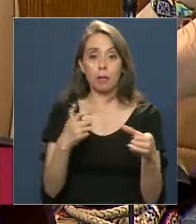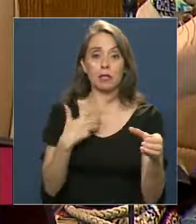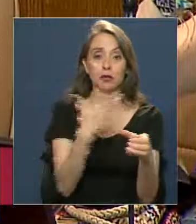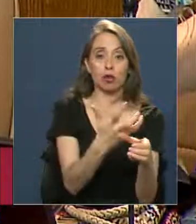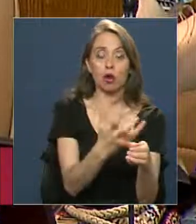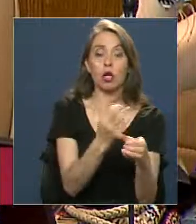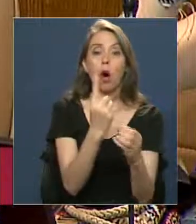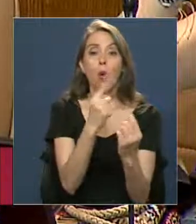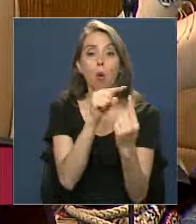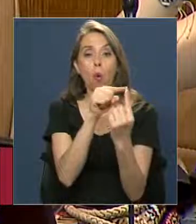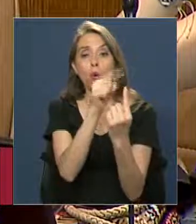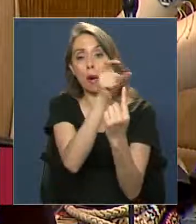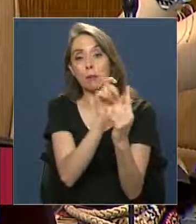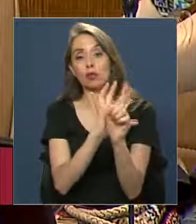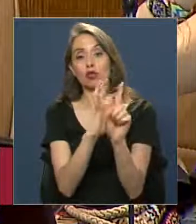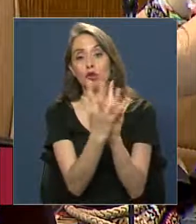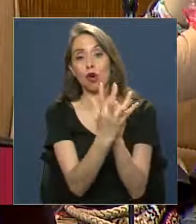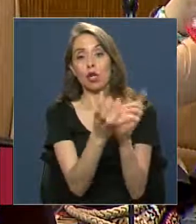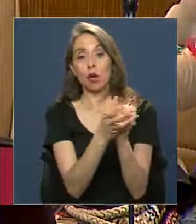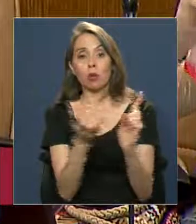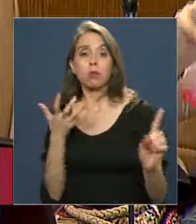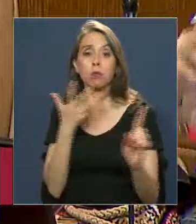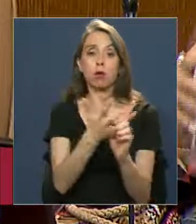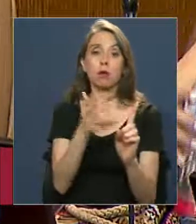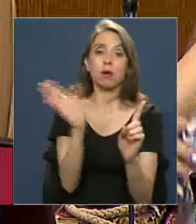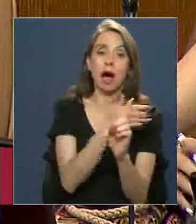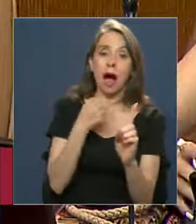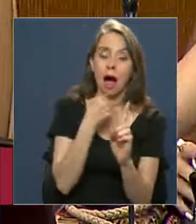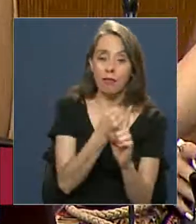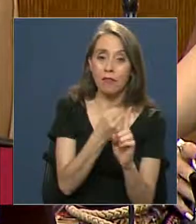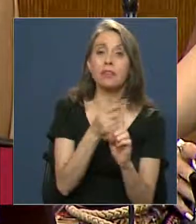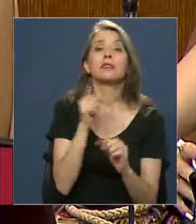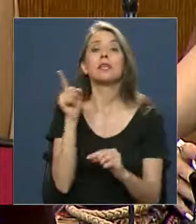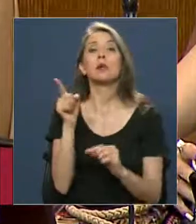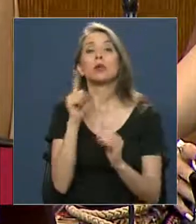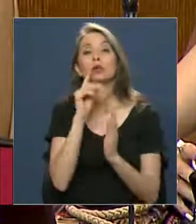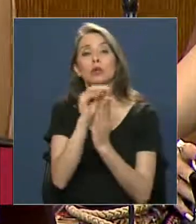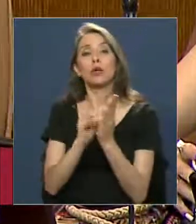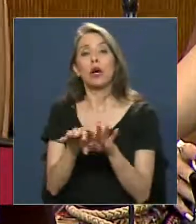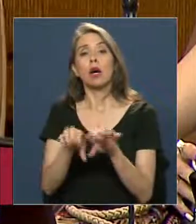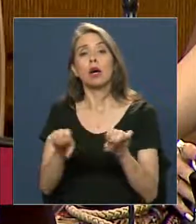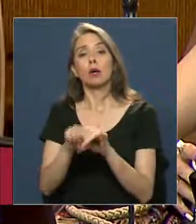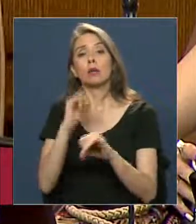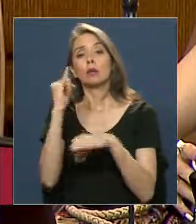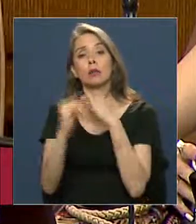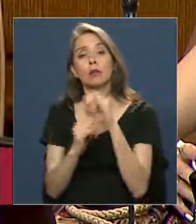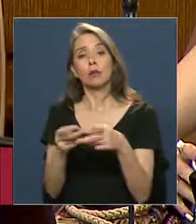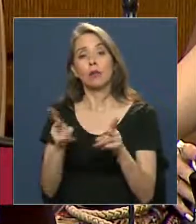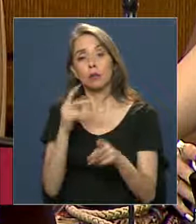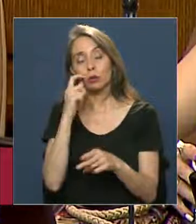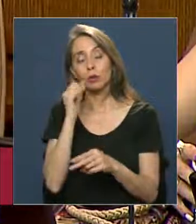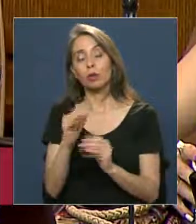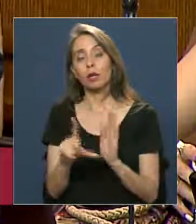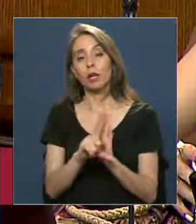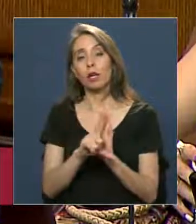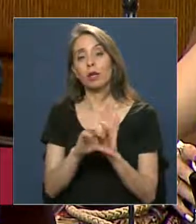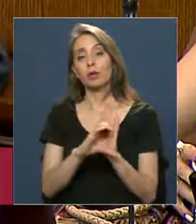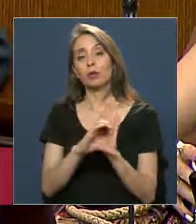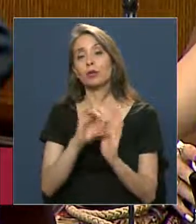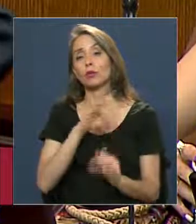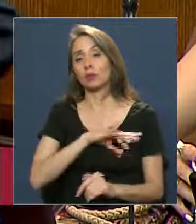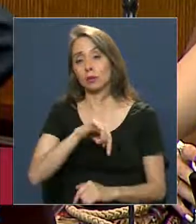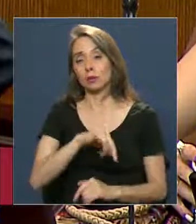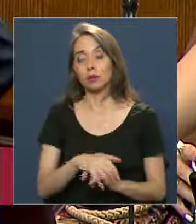miembro de ese grupo en base a lo dispuesto tanto en los pactos internacionales de derechos humanos como en nuestro ordenamiento jurídico interno. Muchos